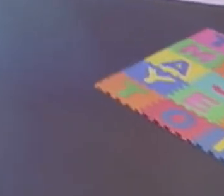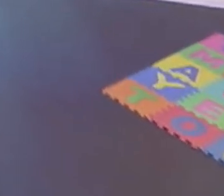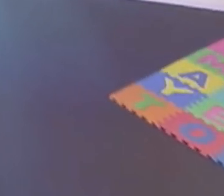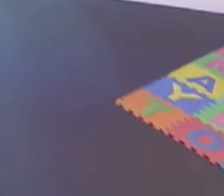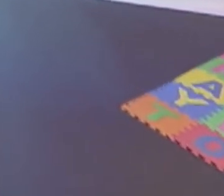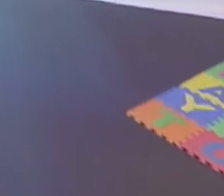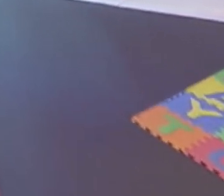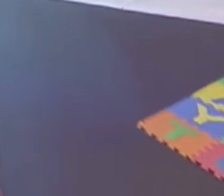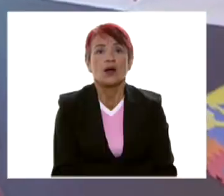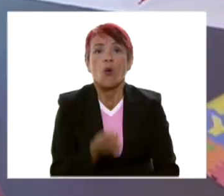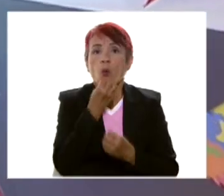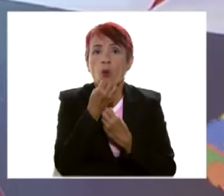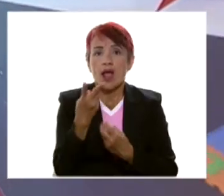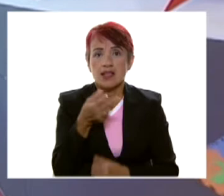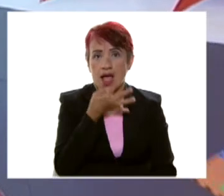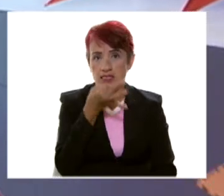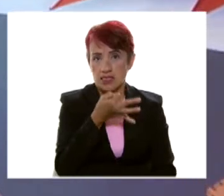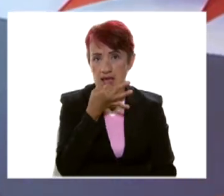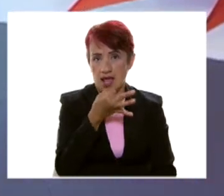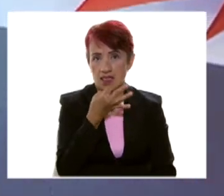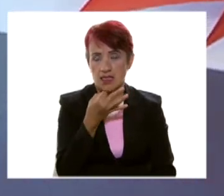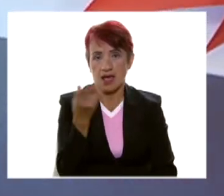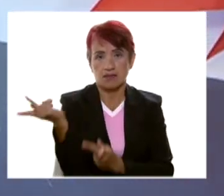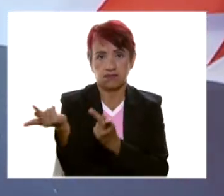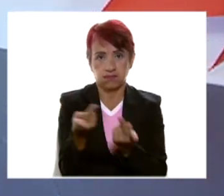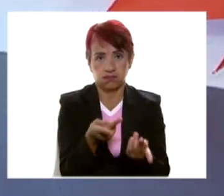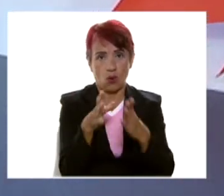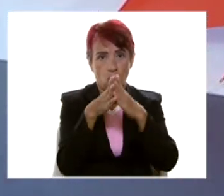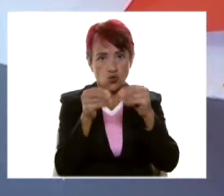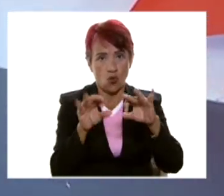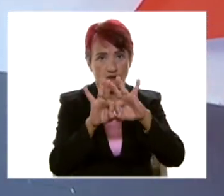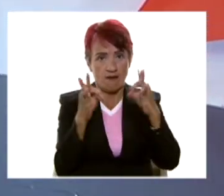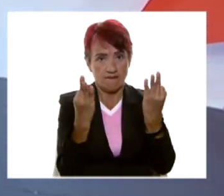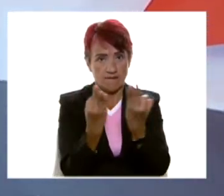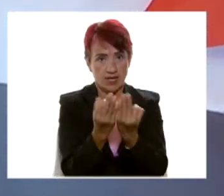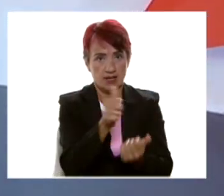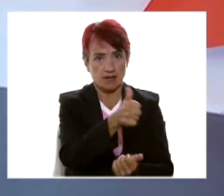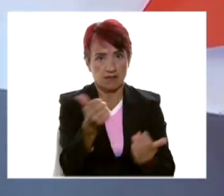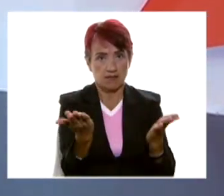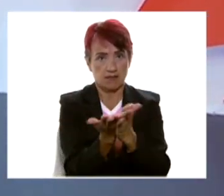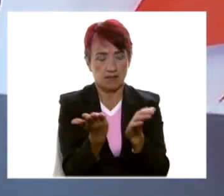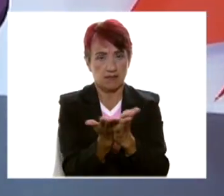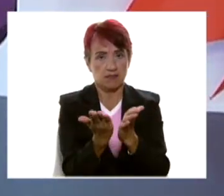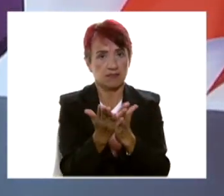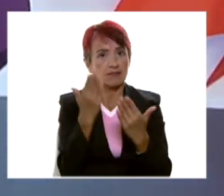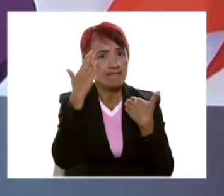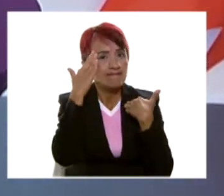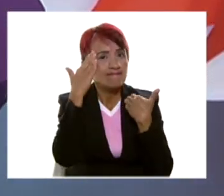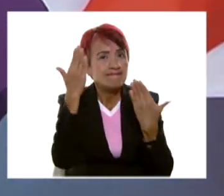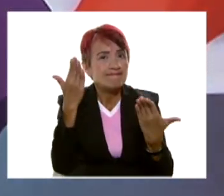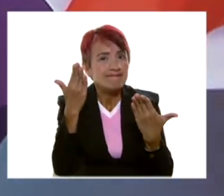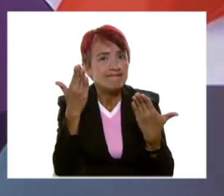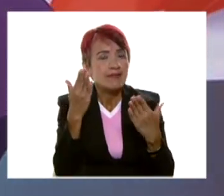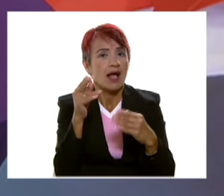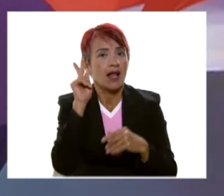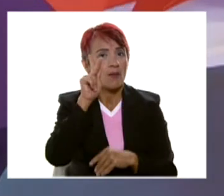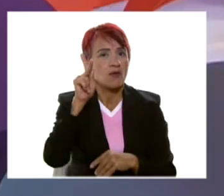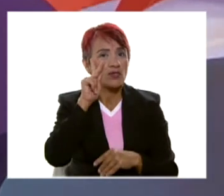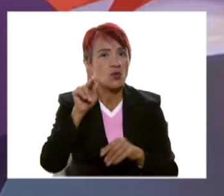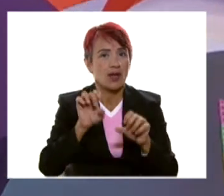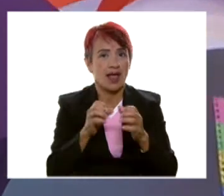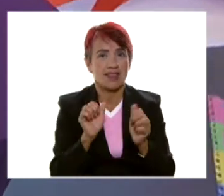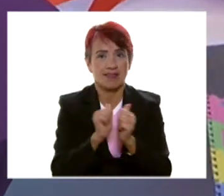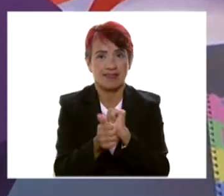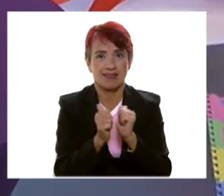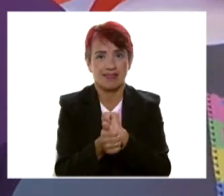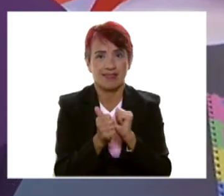Buenas tardes, bienvenidos todas y todas a Cada Familia Una Escuela. Los saluda la profesora Emma Borromé. Como todos los